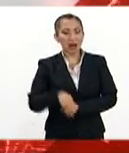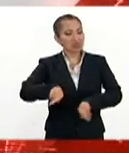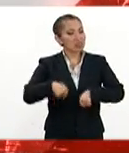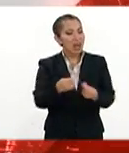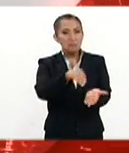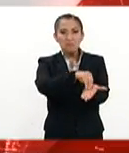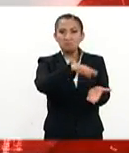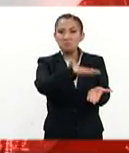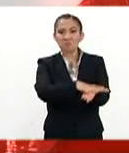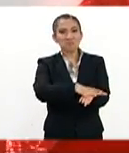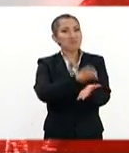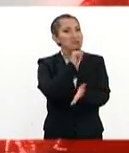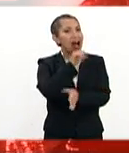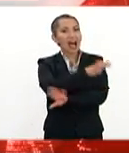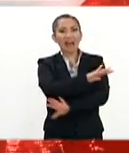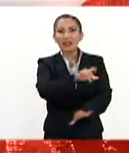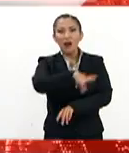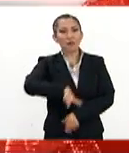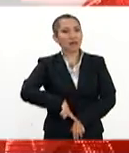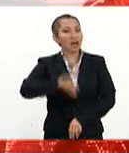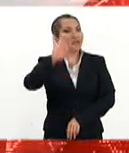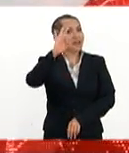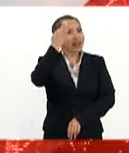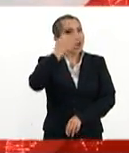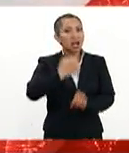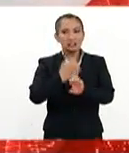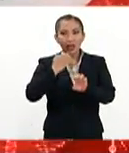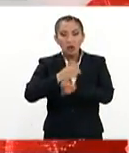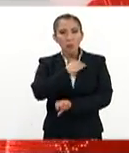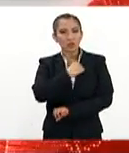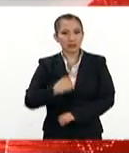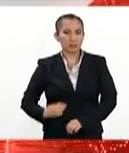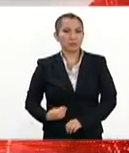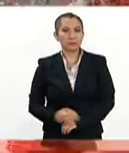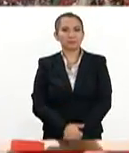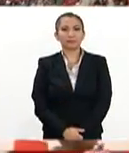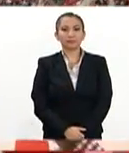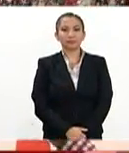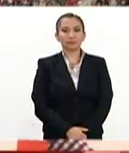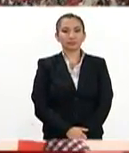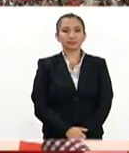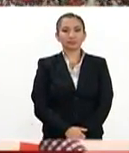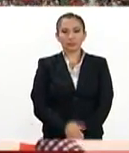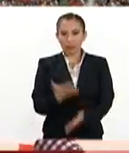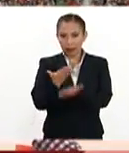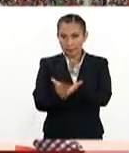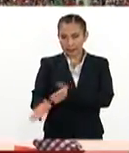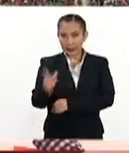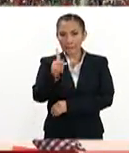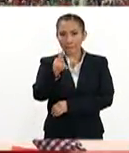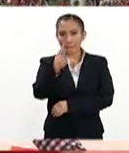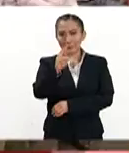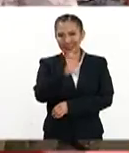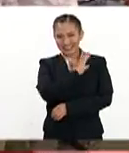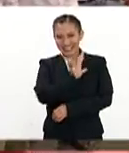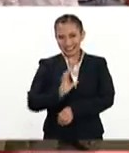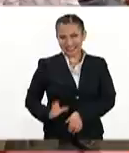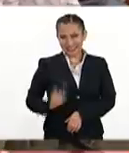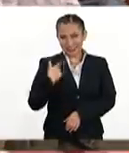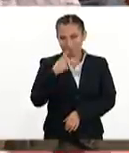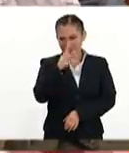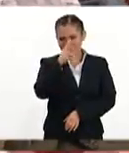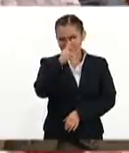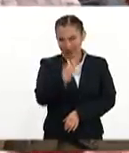vender un peso a ningún gobierno federal, estatal o municipal. Por su parte, el precandidato del Partido